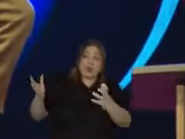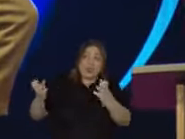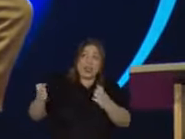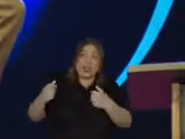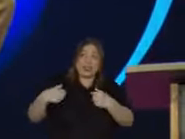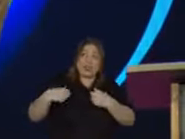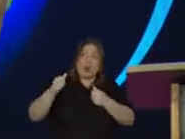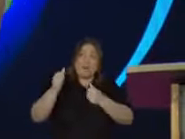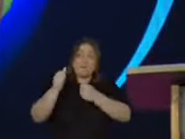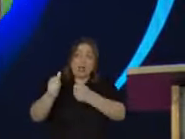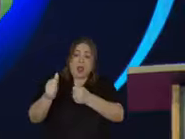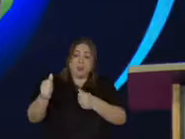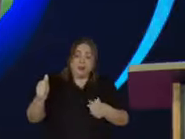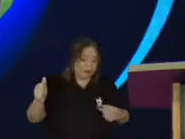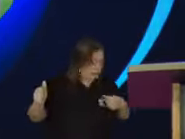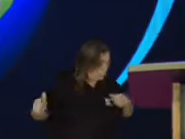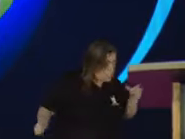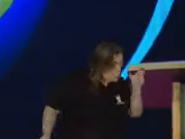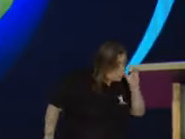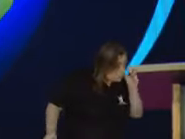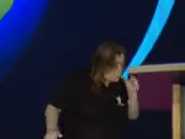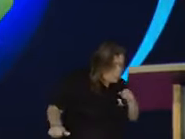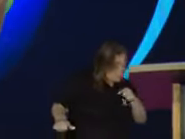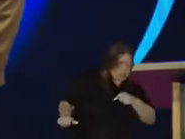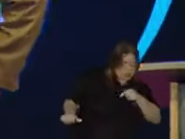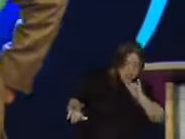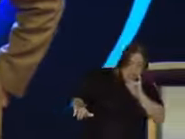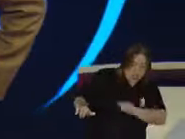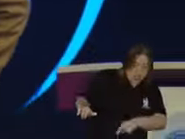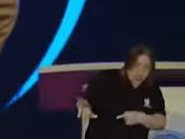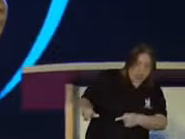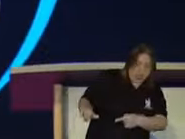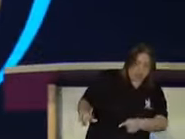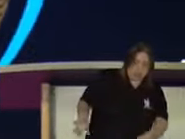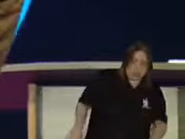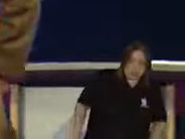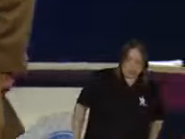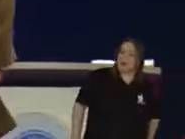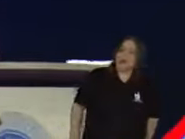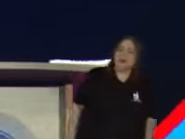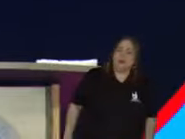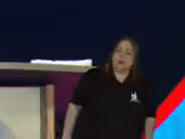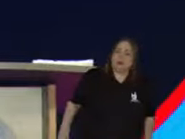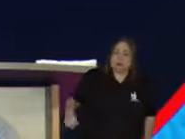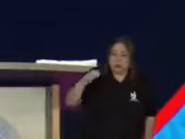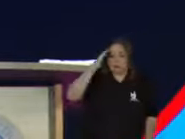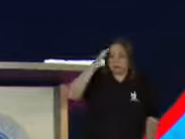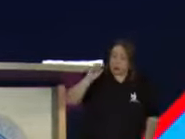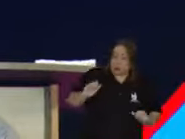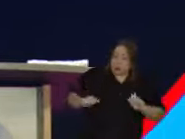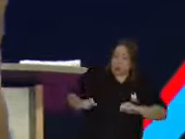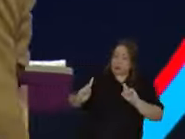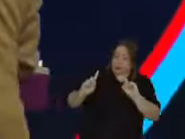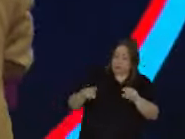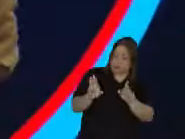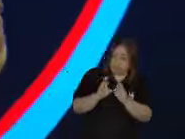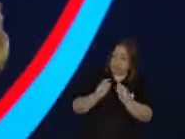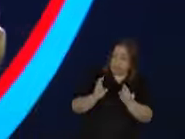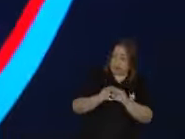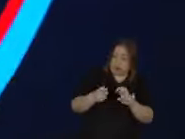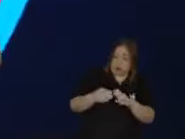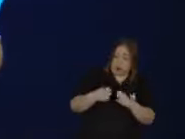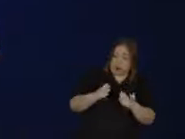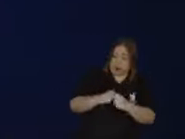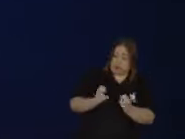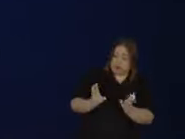Señor... Usted se me queda acá paradito. No hay problema que usted siga congregándose. No hay problema que usted